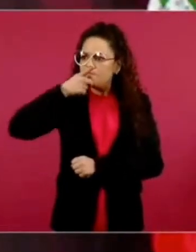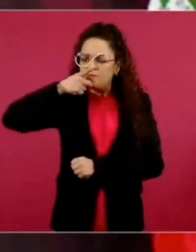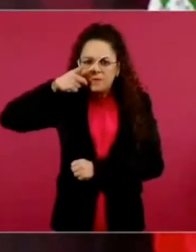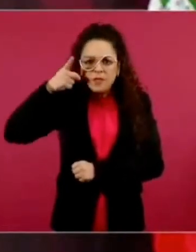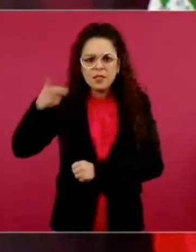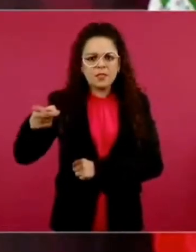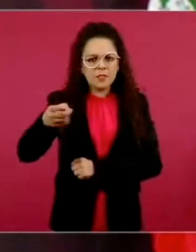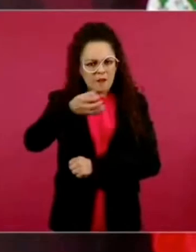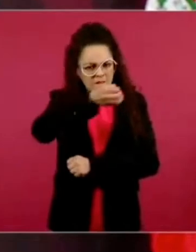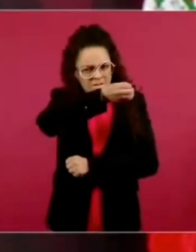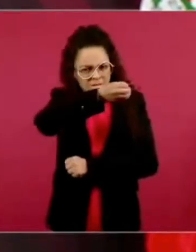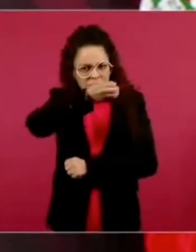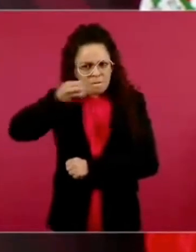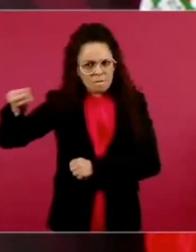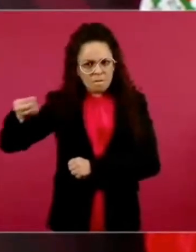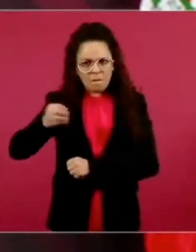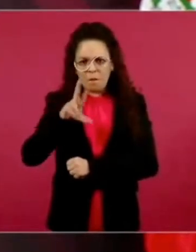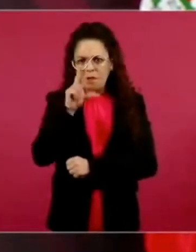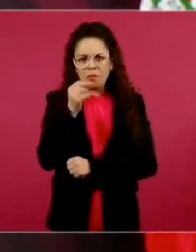Cierro la cita.